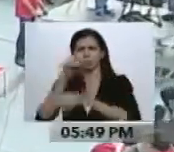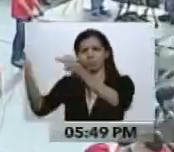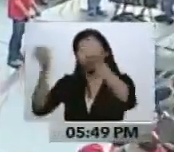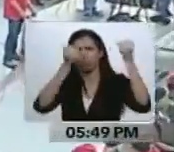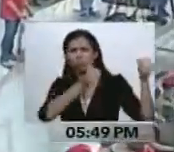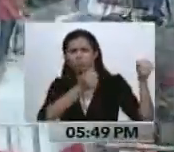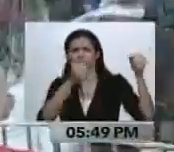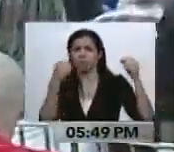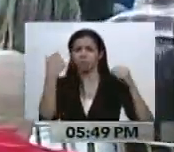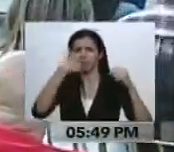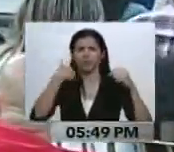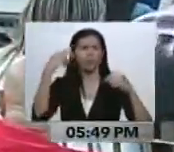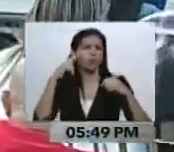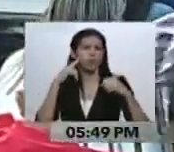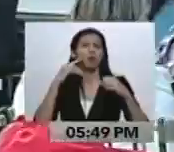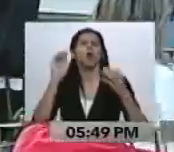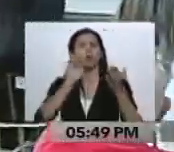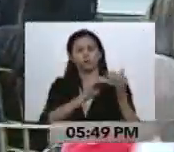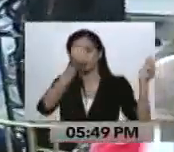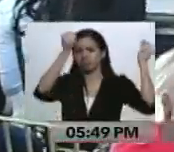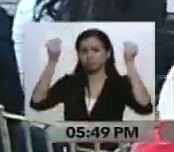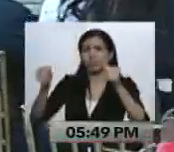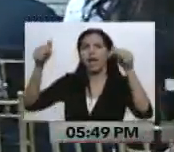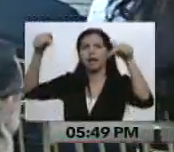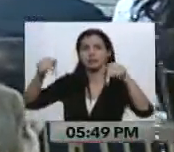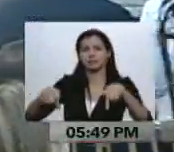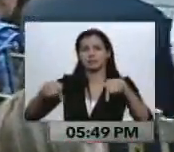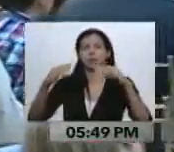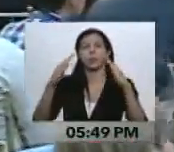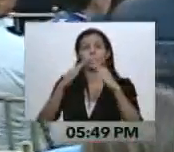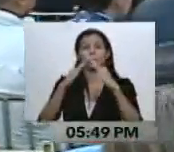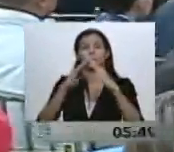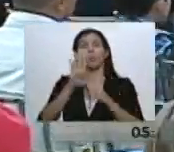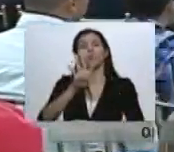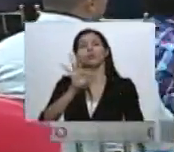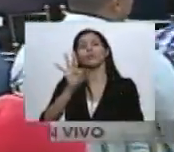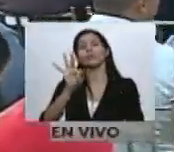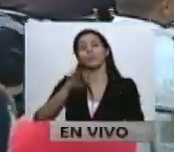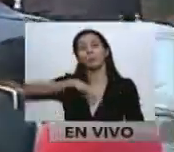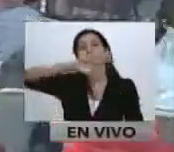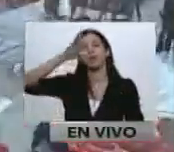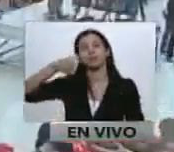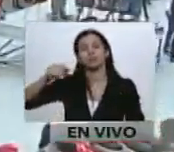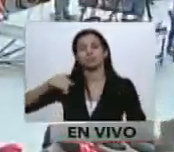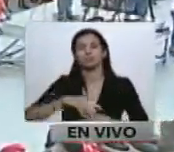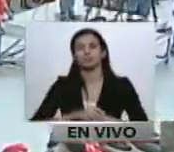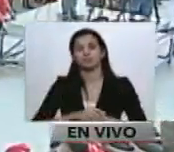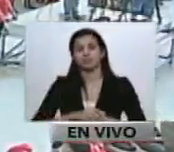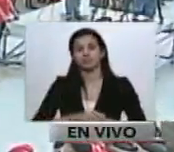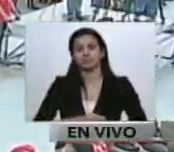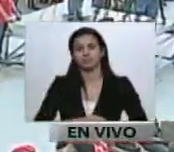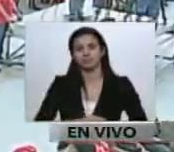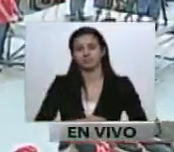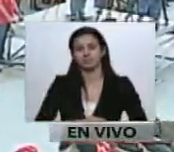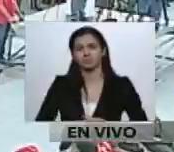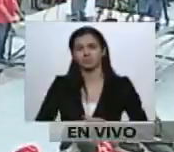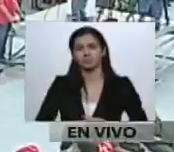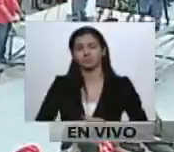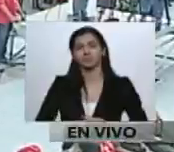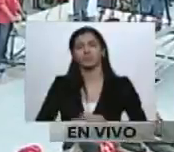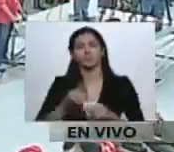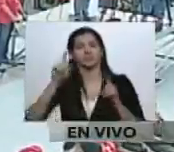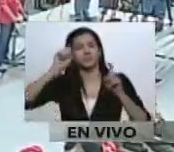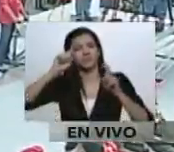y que nuevamente vuelve acá al cuartel de la montaña. Se enlaza el ideario robinsoniano de educar